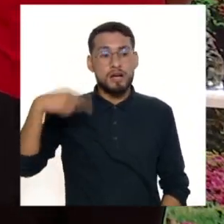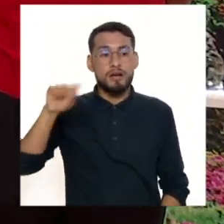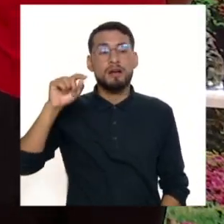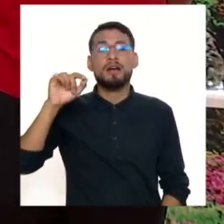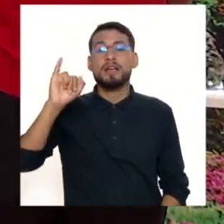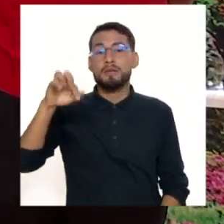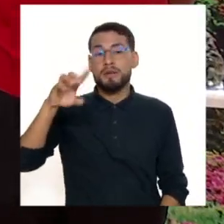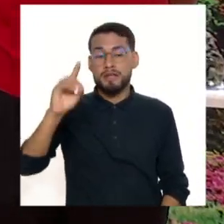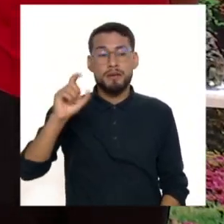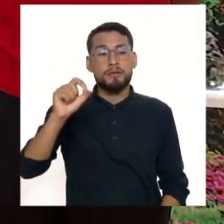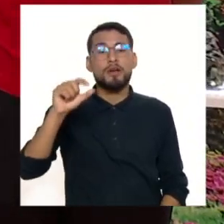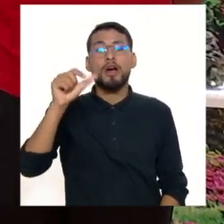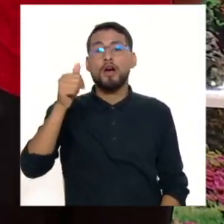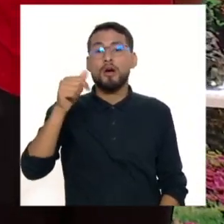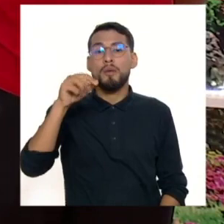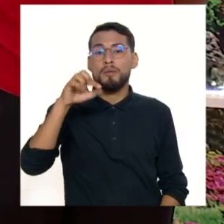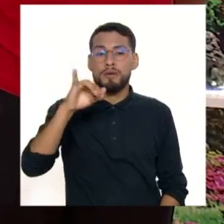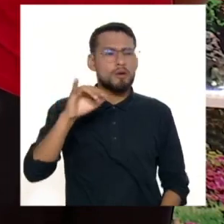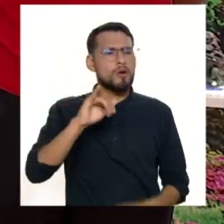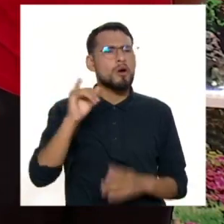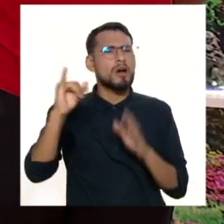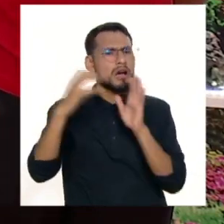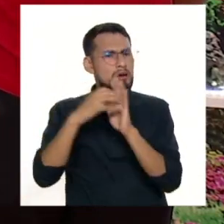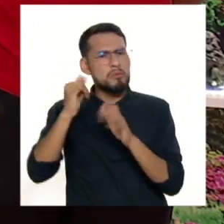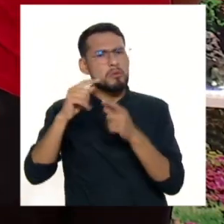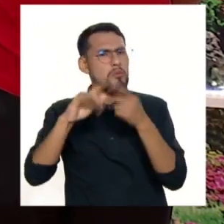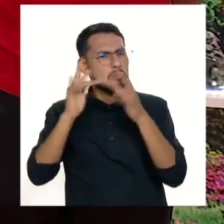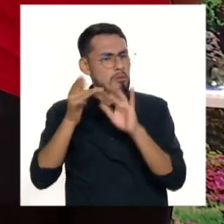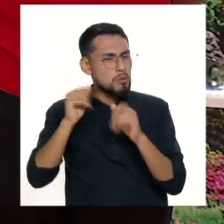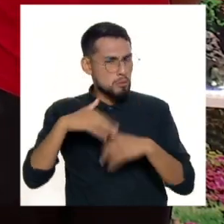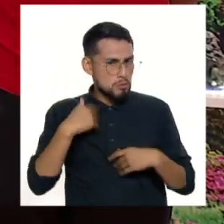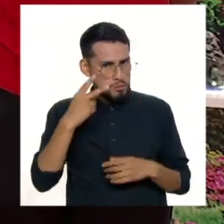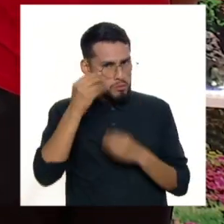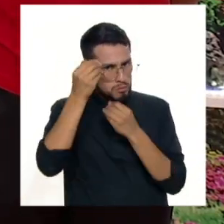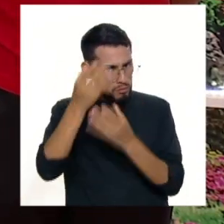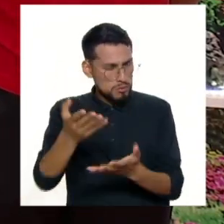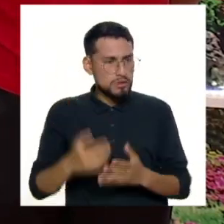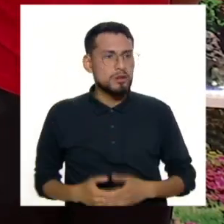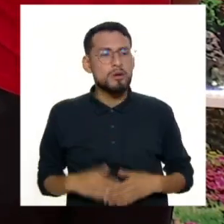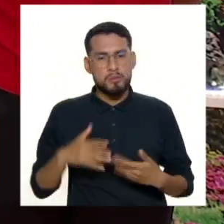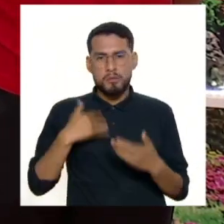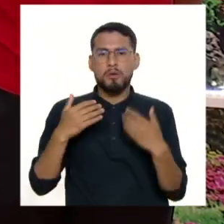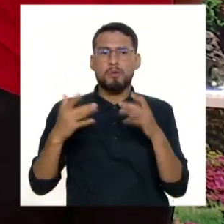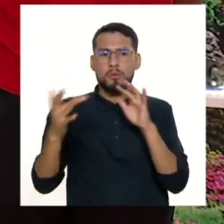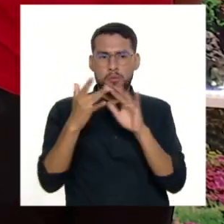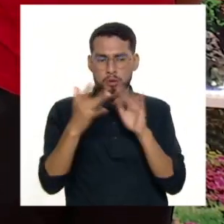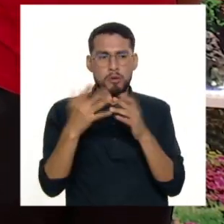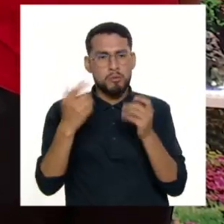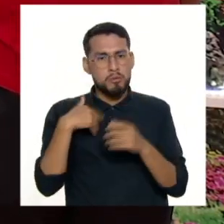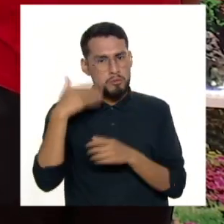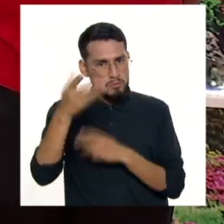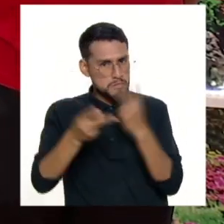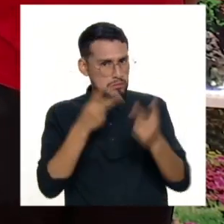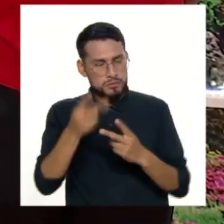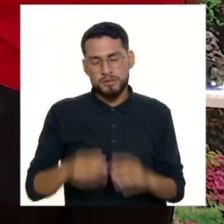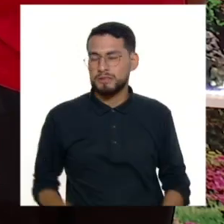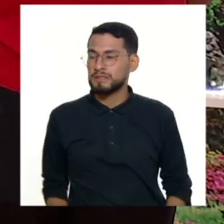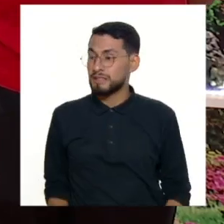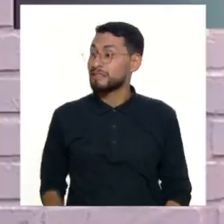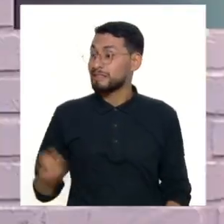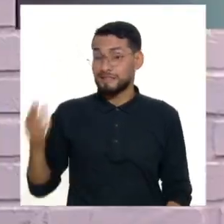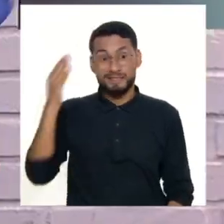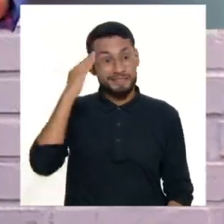masificacion@ipd.gov.pe o también seguirnos en las redes sociales y consultarlo por ahí. Le vamos a dar toda la información y vamos a coordinar y visitarlos. Así que